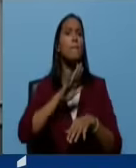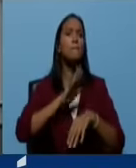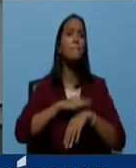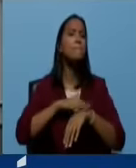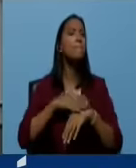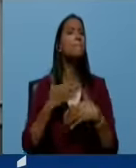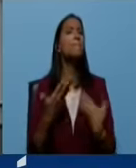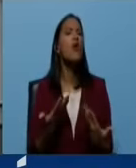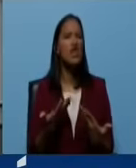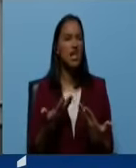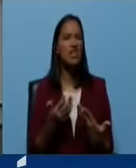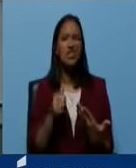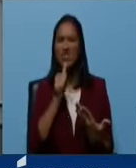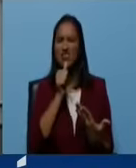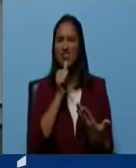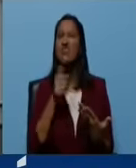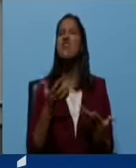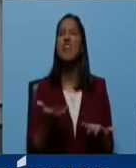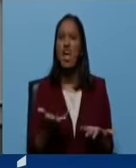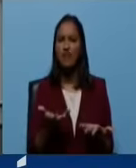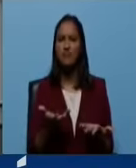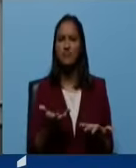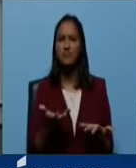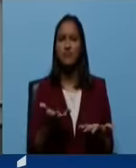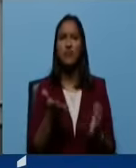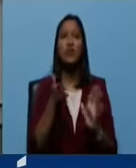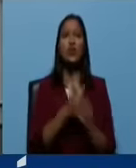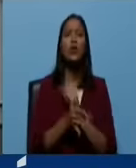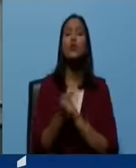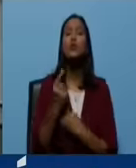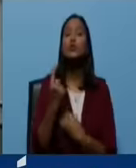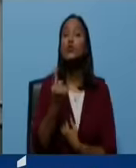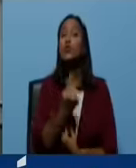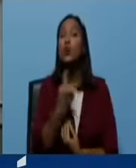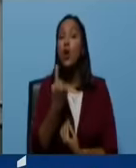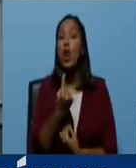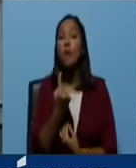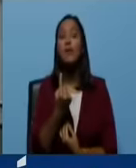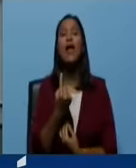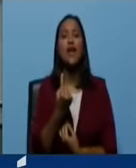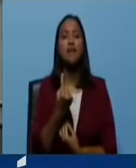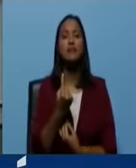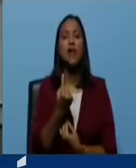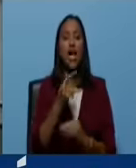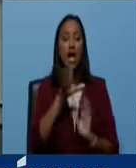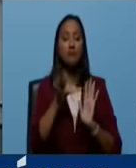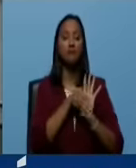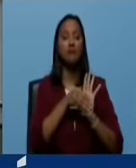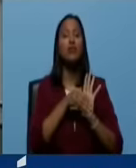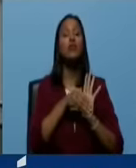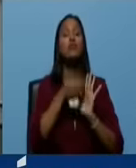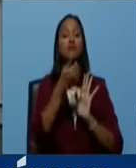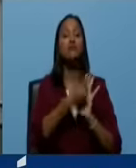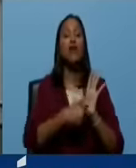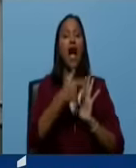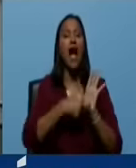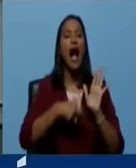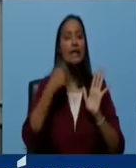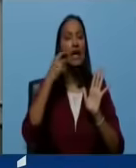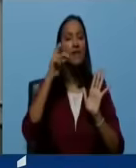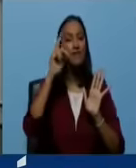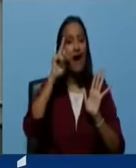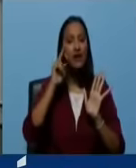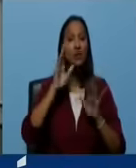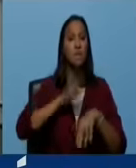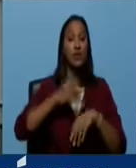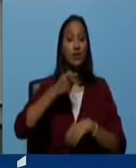y nada menos que la cualidad y competencia que solamente le corresponde al poder electoral venezolano. Va a tener que